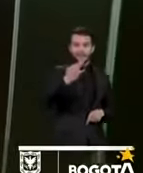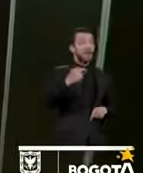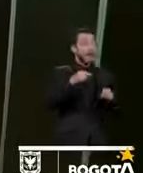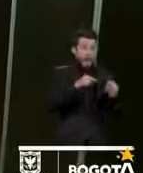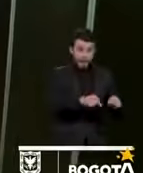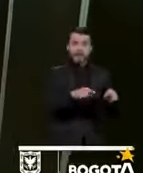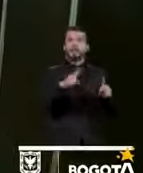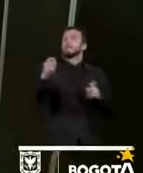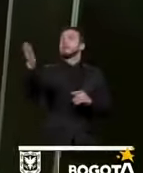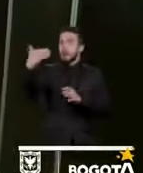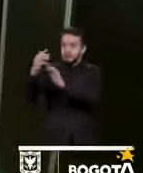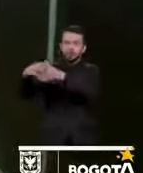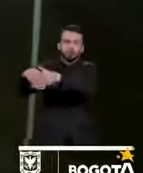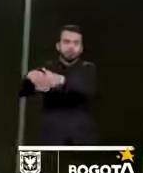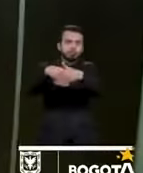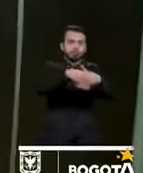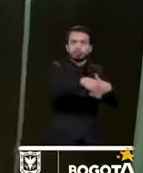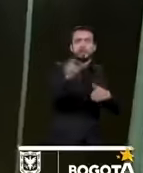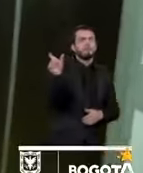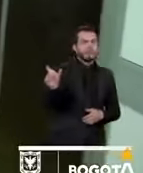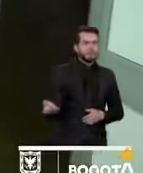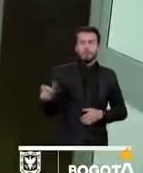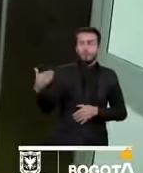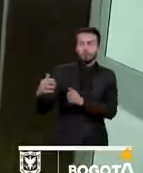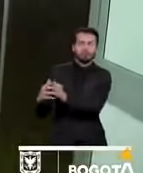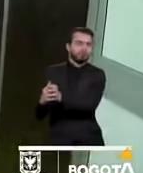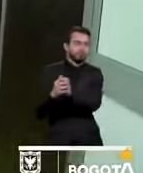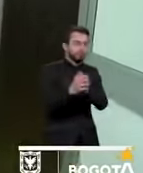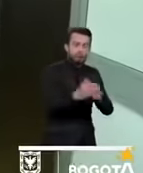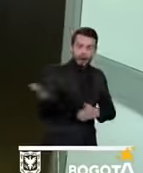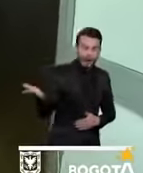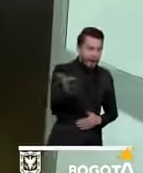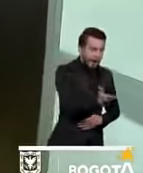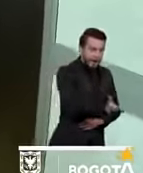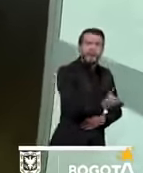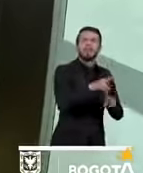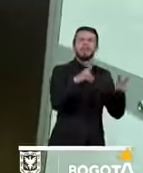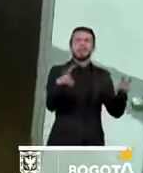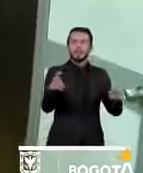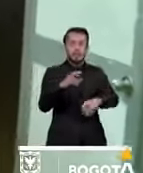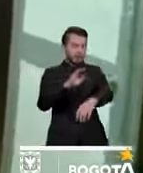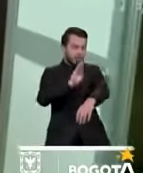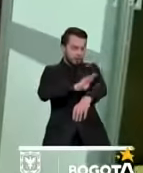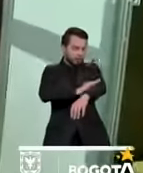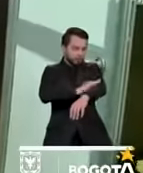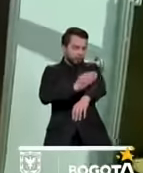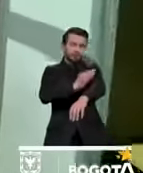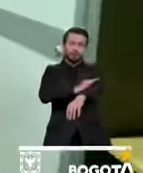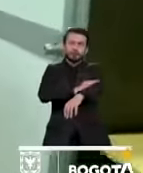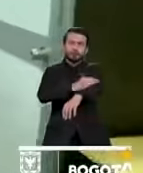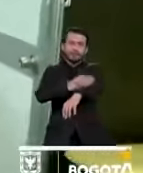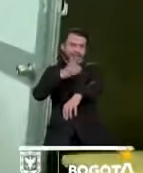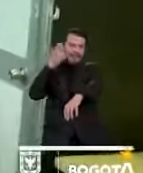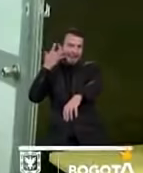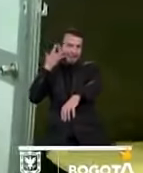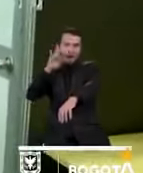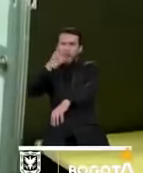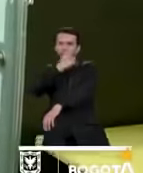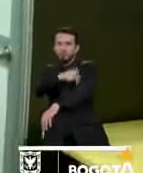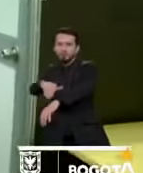¿cómo están? Muchas gracias. Ajá. Limpieza de heridas, lo pueden traer acá.